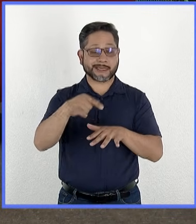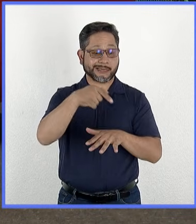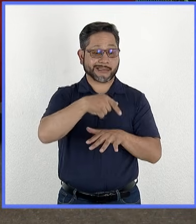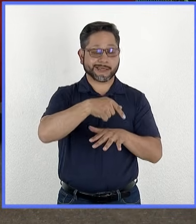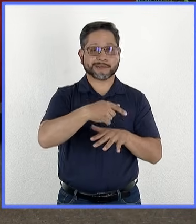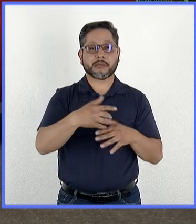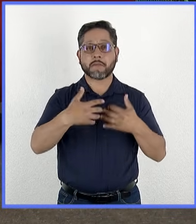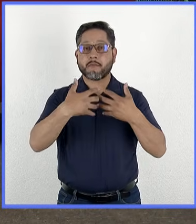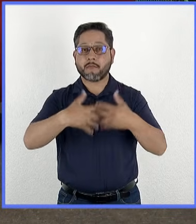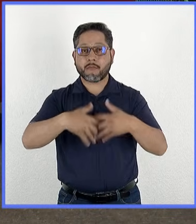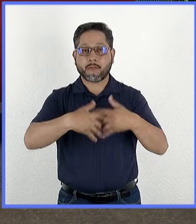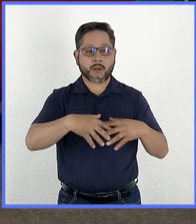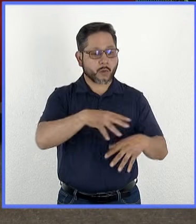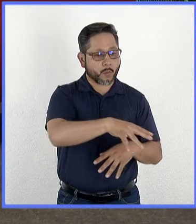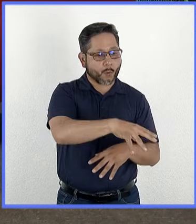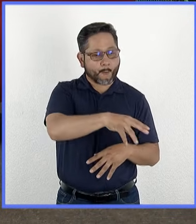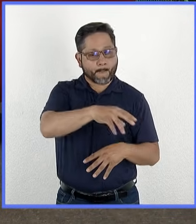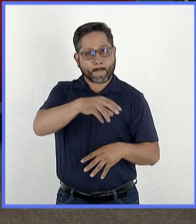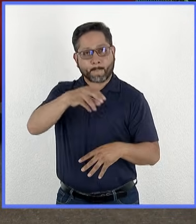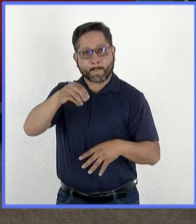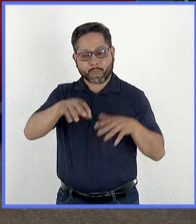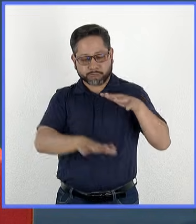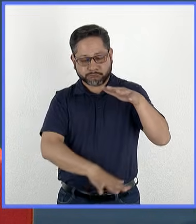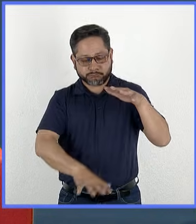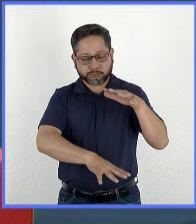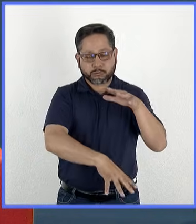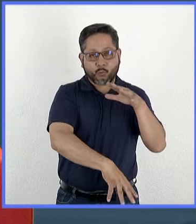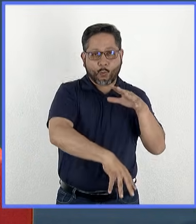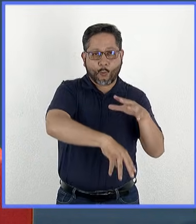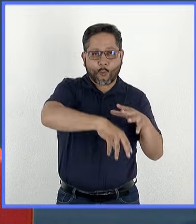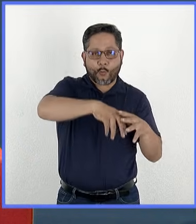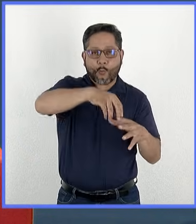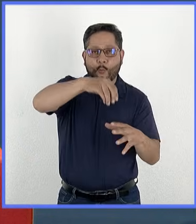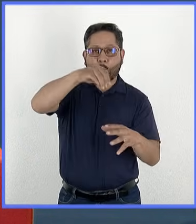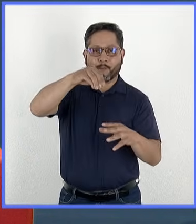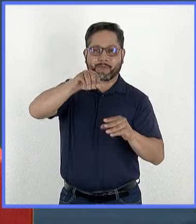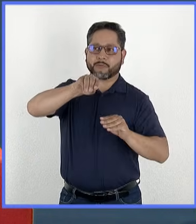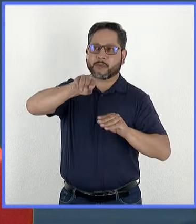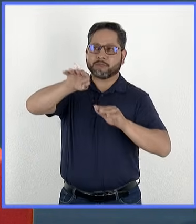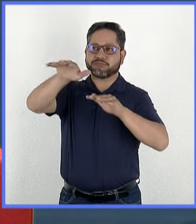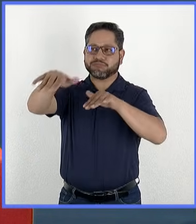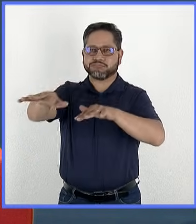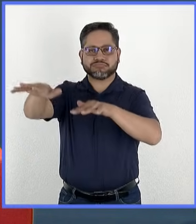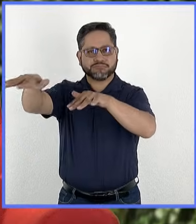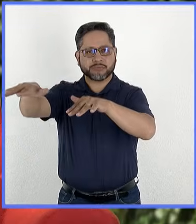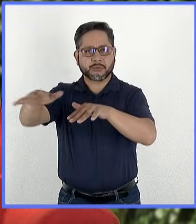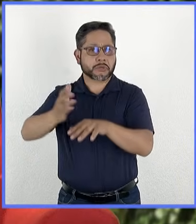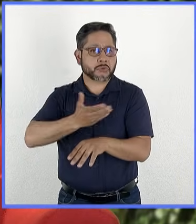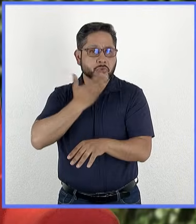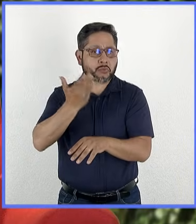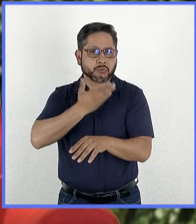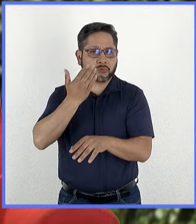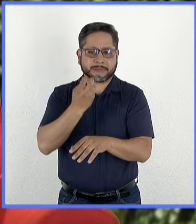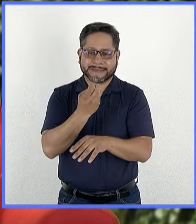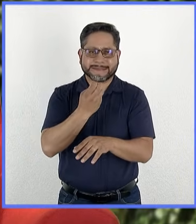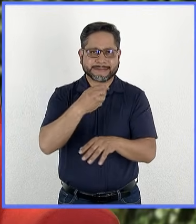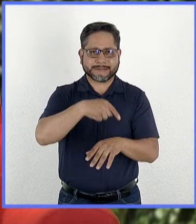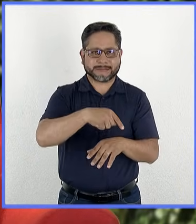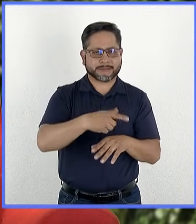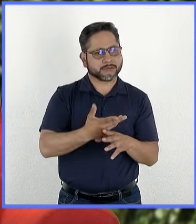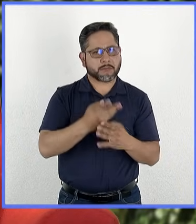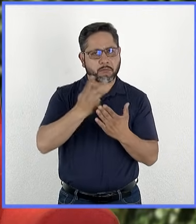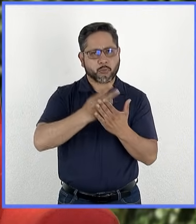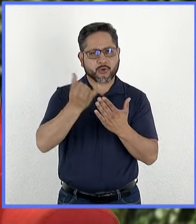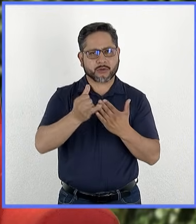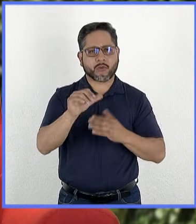utiliza para llevar agua de una parte baja a una parte alta. Eso es lo que hace tradicionalmente un acueducto. Eso es lo que hace